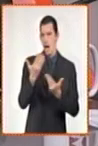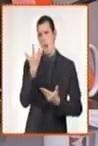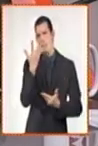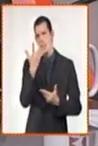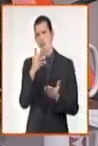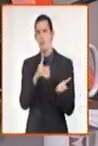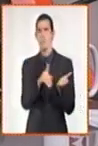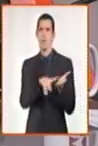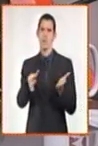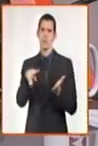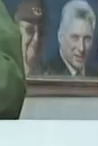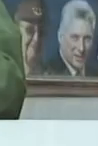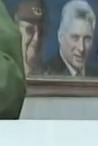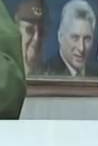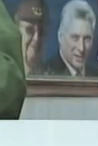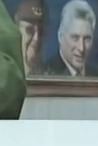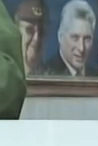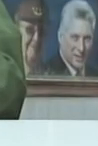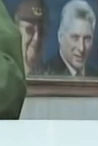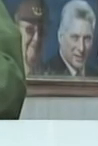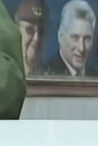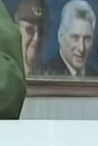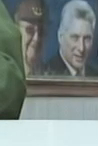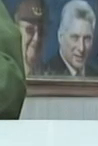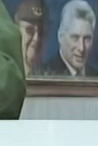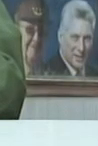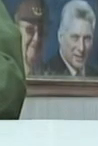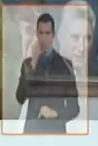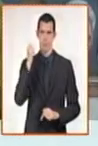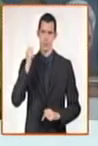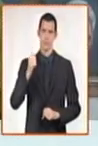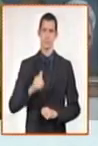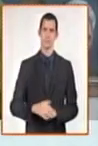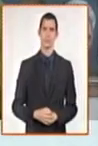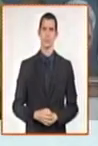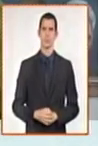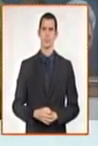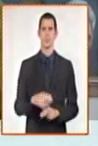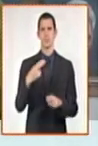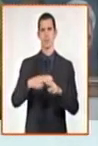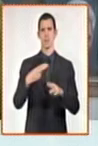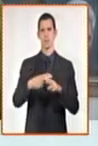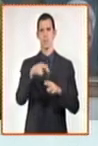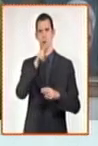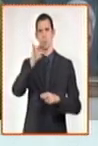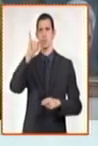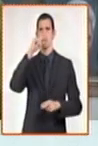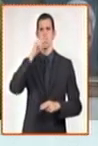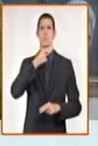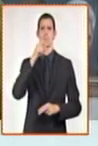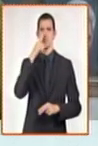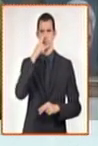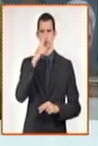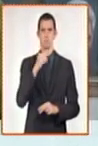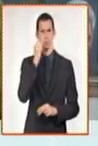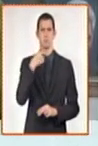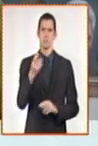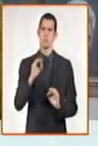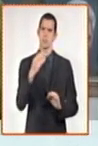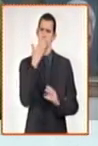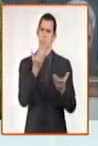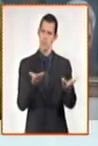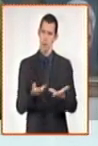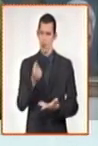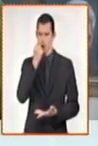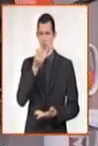gobierno de Pinar del Río con el gobernador de esa provincia, el compañero Rubén Ramos Moreno, a quien también le doy la